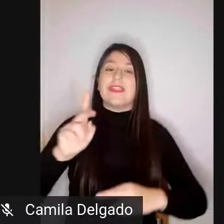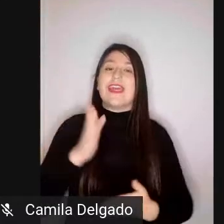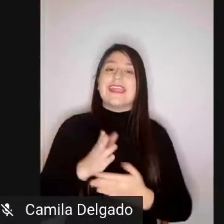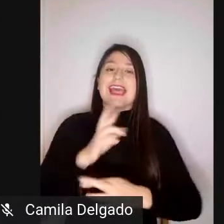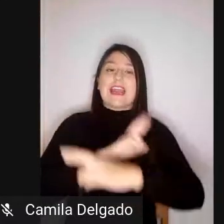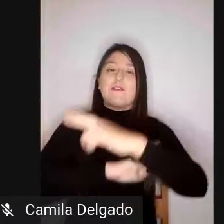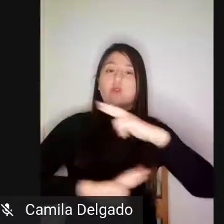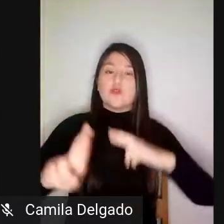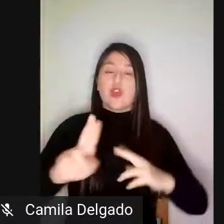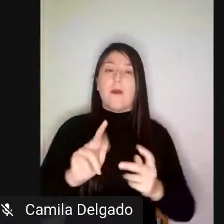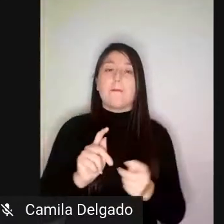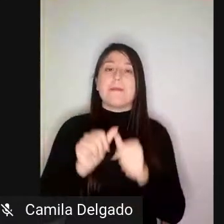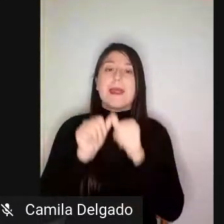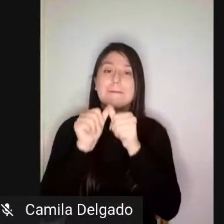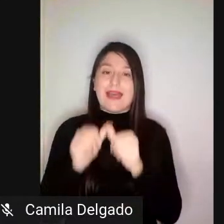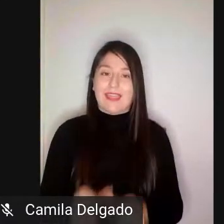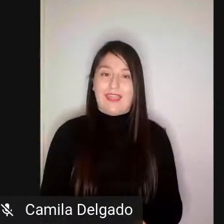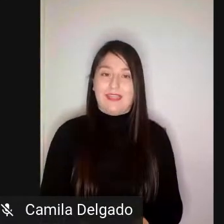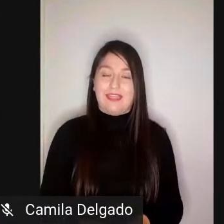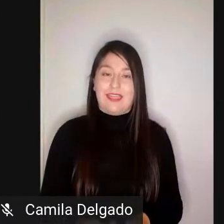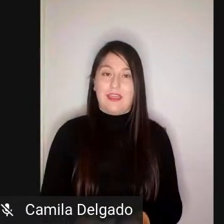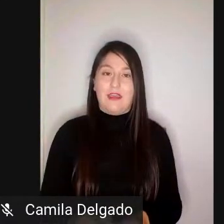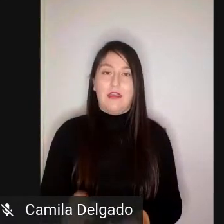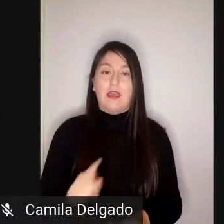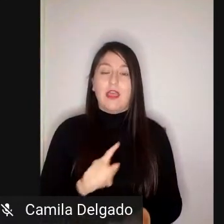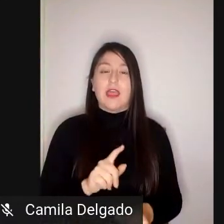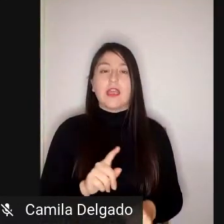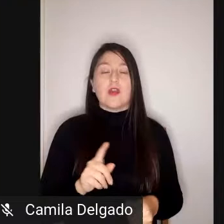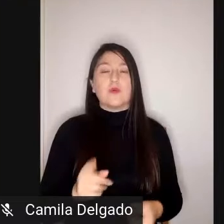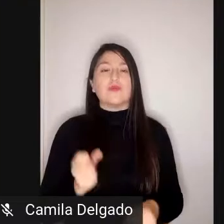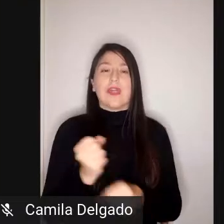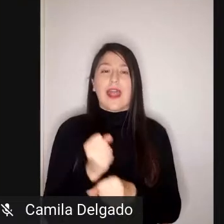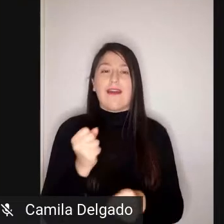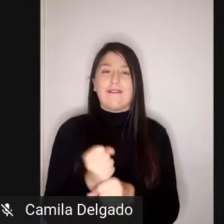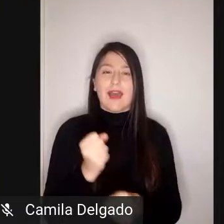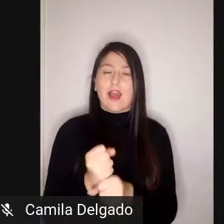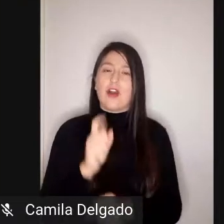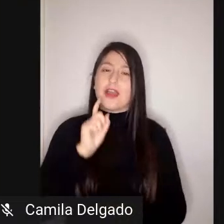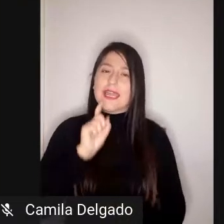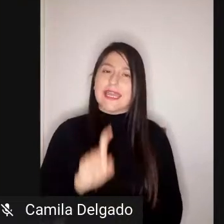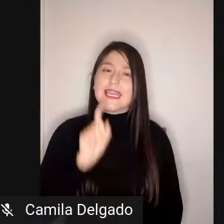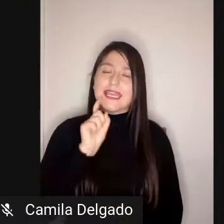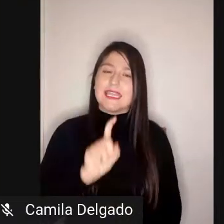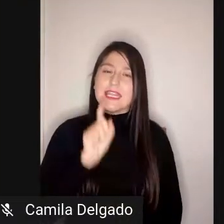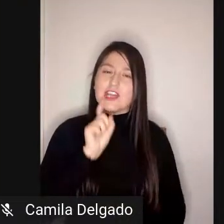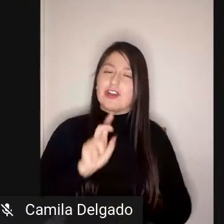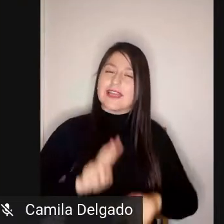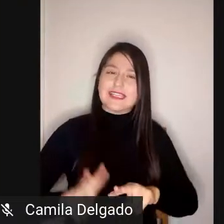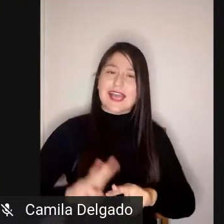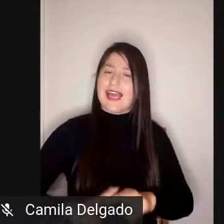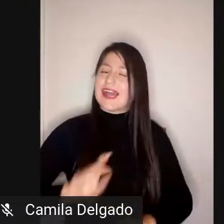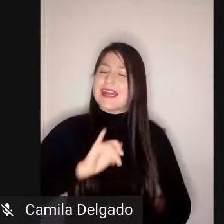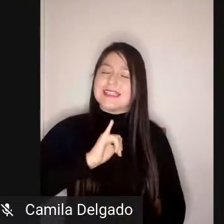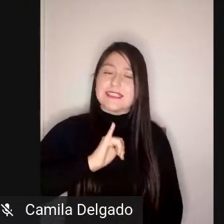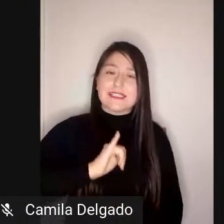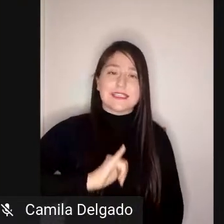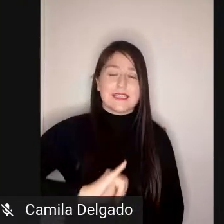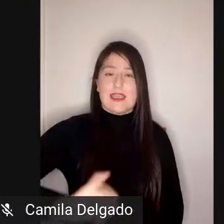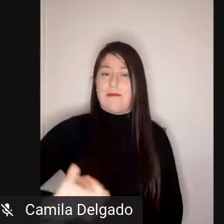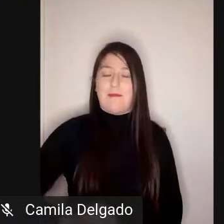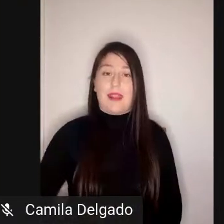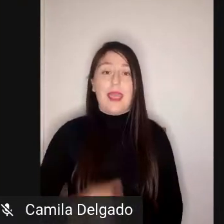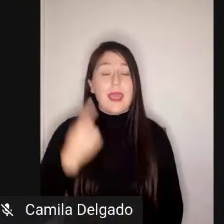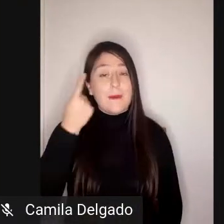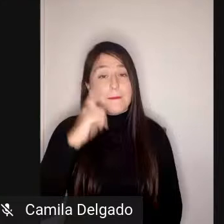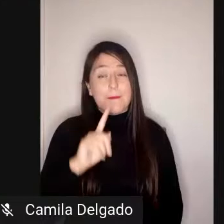Que permanezca en un trabajo crítico que se haga todo el tiempo, pero vamos a tener que enfrentarnos a las